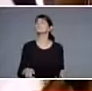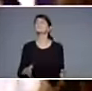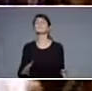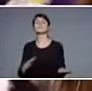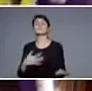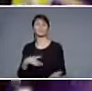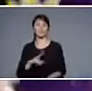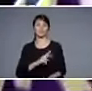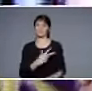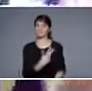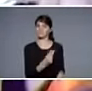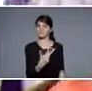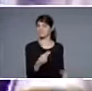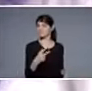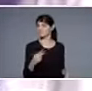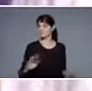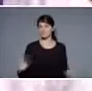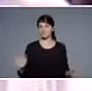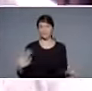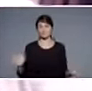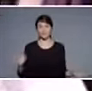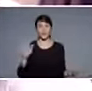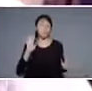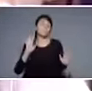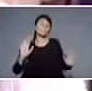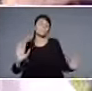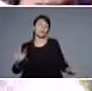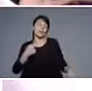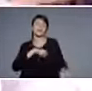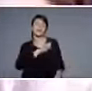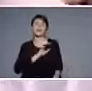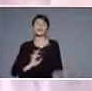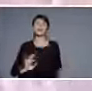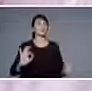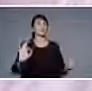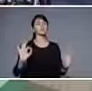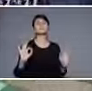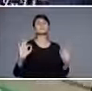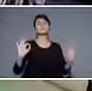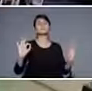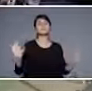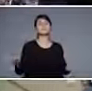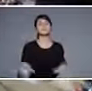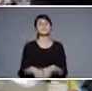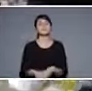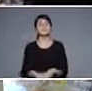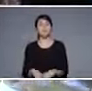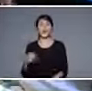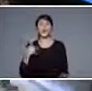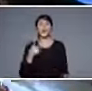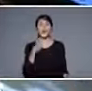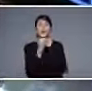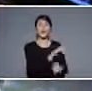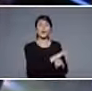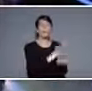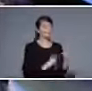sobrevivir. Oh no, pero es que España es así. En el paro